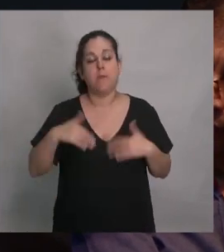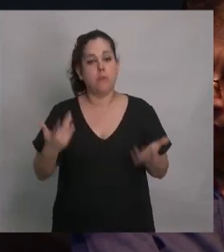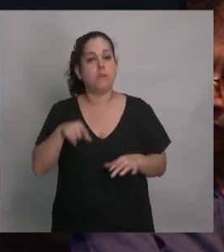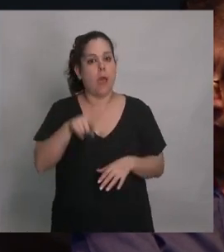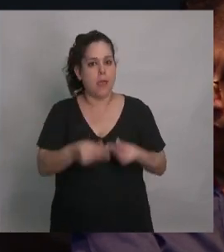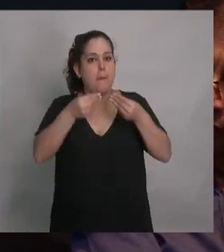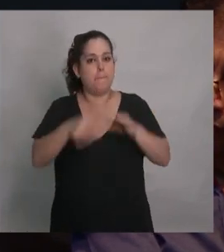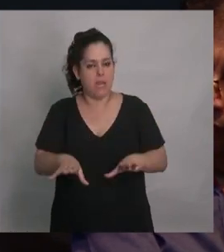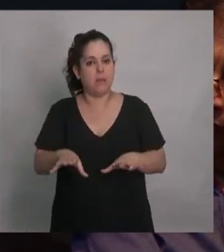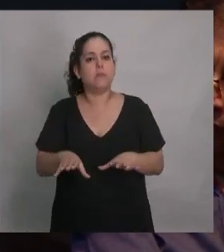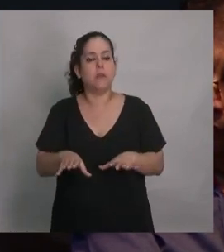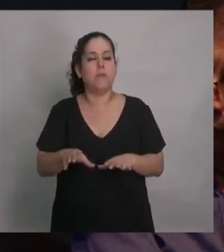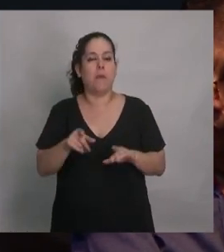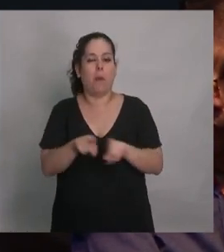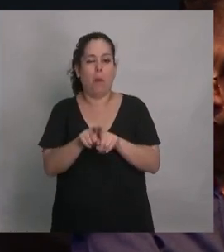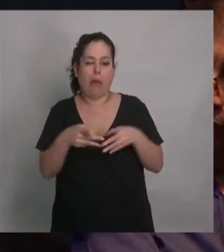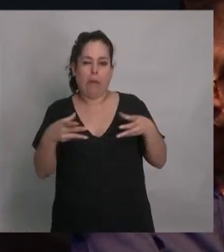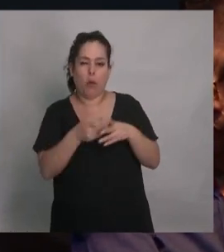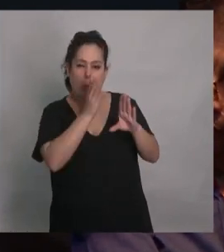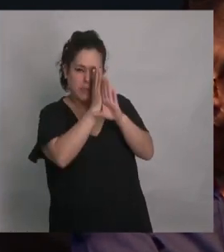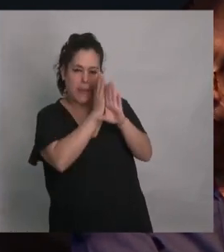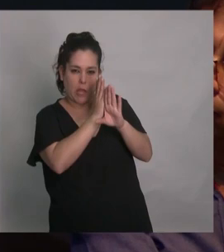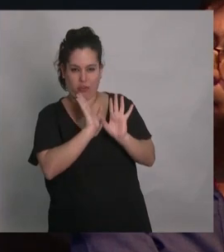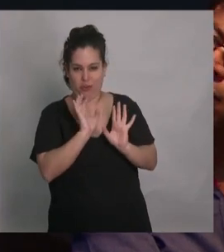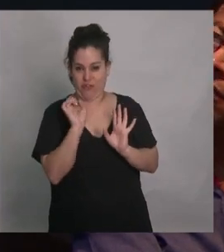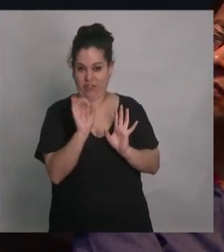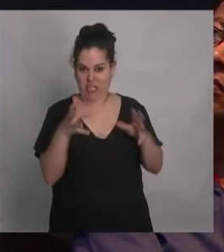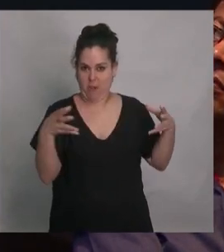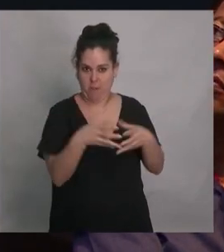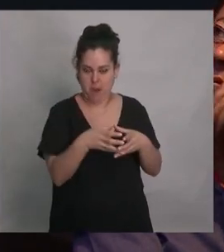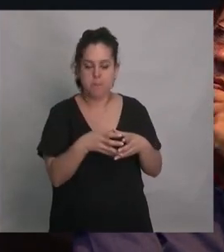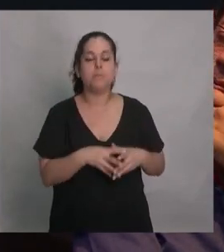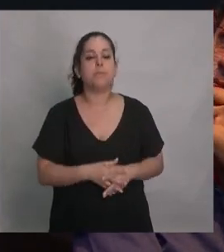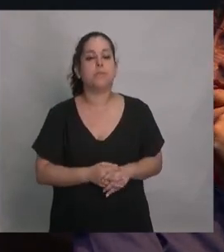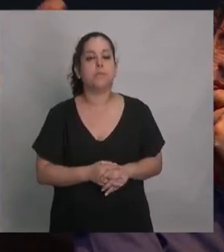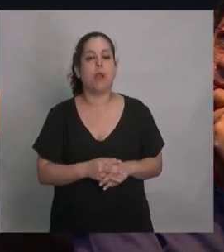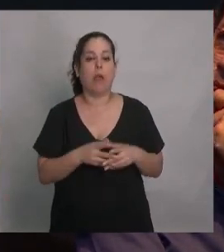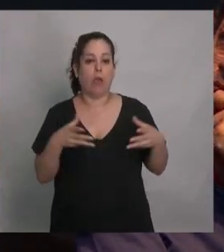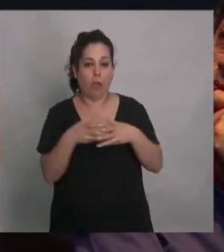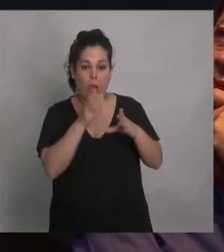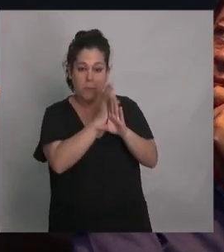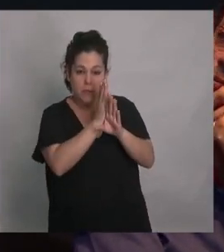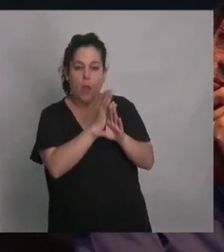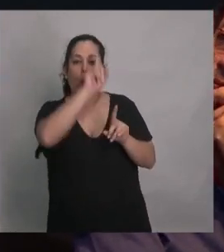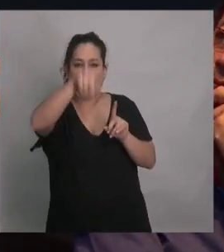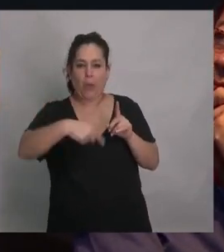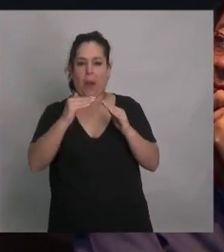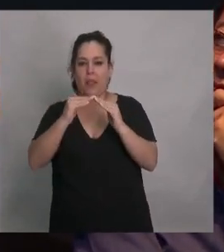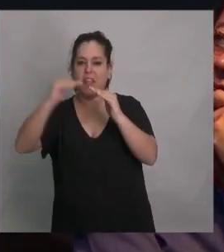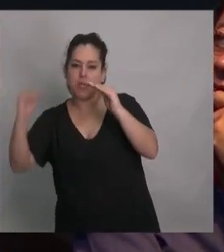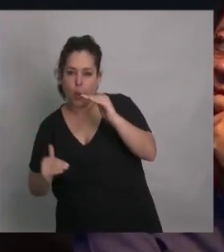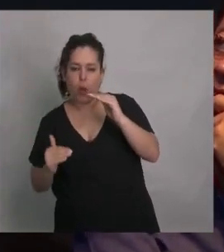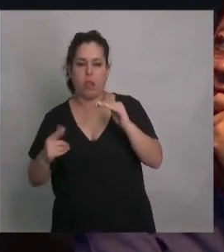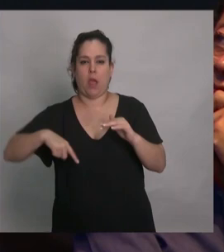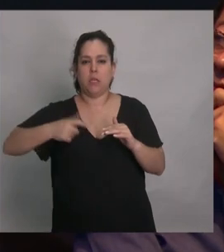los chivos expiatorios de la desigualdad y de la exclusión social. Y así se